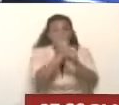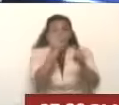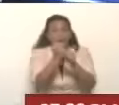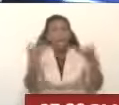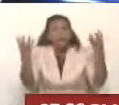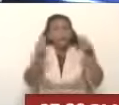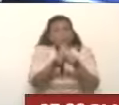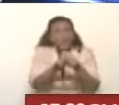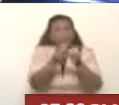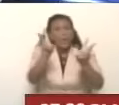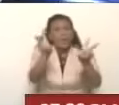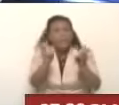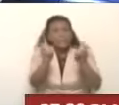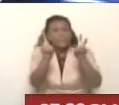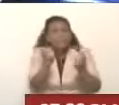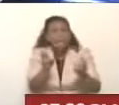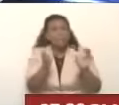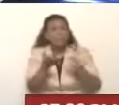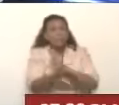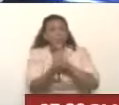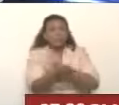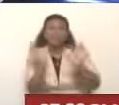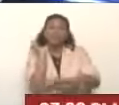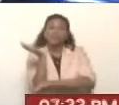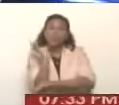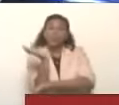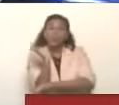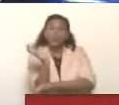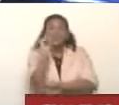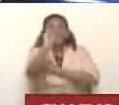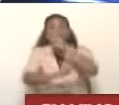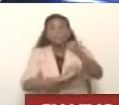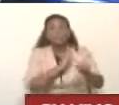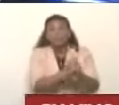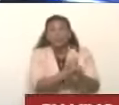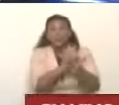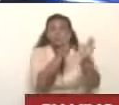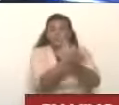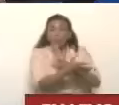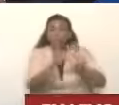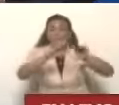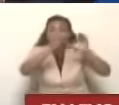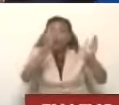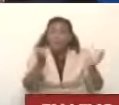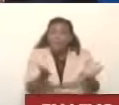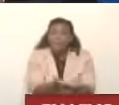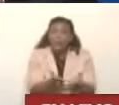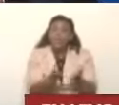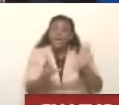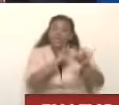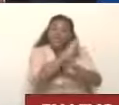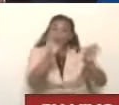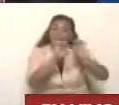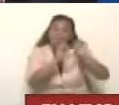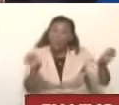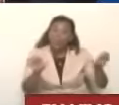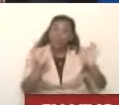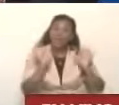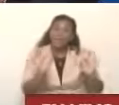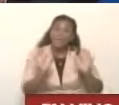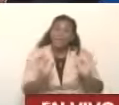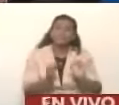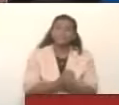juntos sobre el foro internacional mundial de zonas económicas especiales.